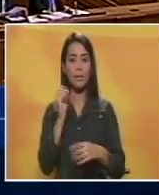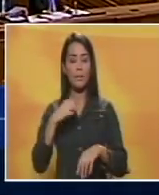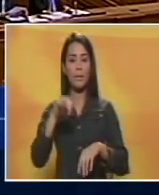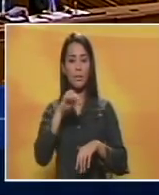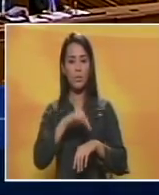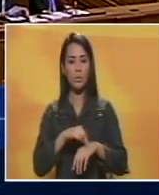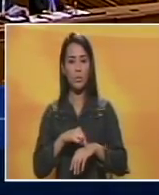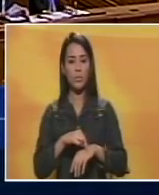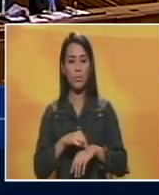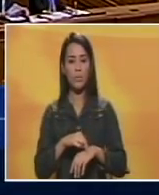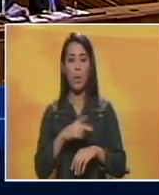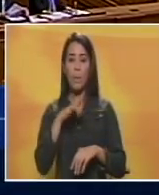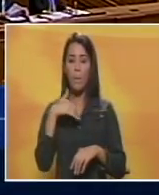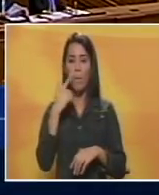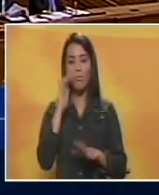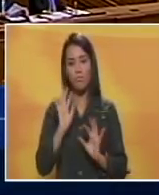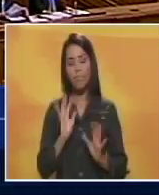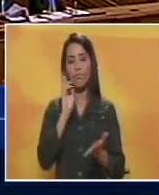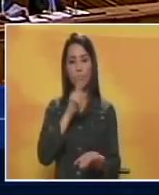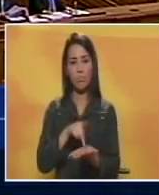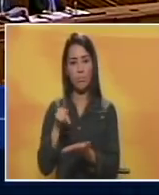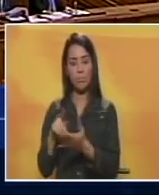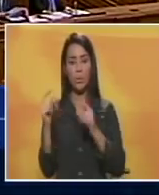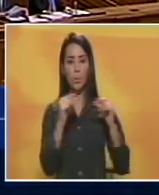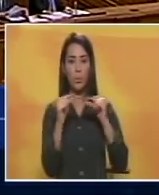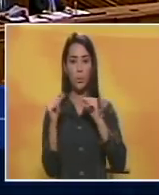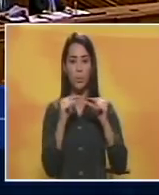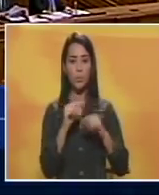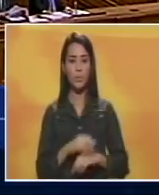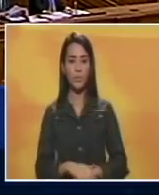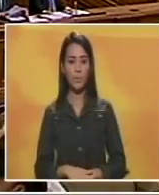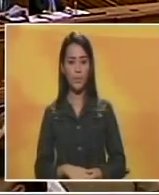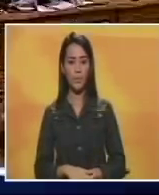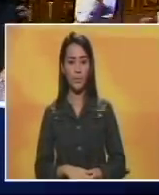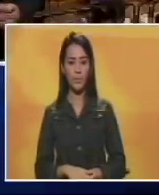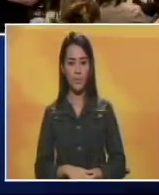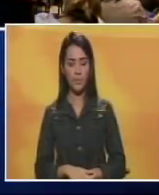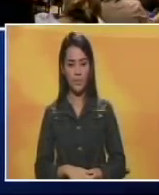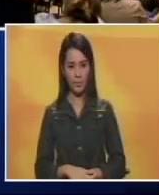pudieran tener alguna participación en ese debate. Endrina.